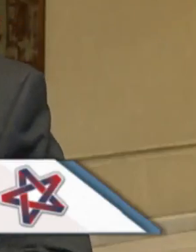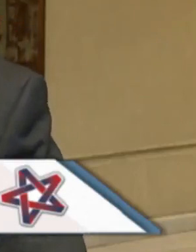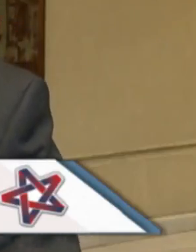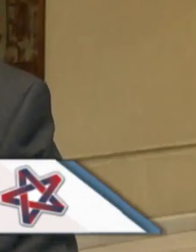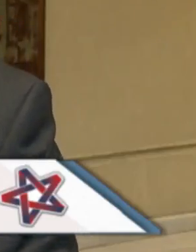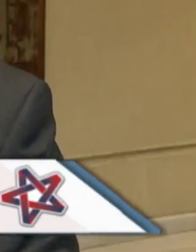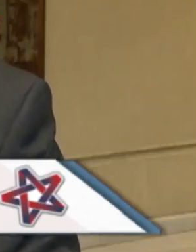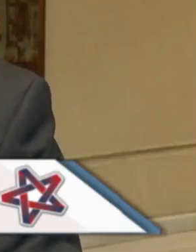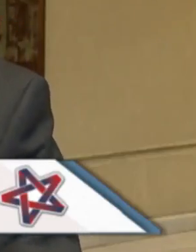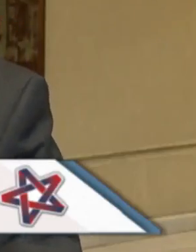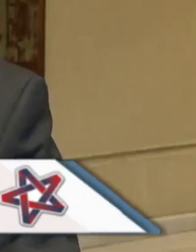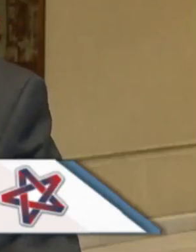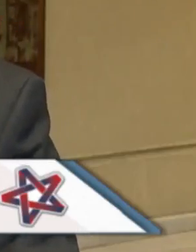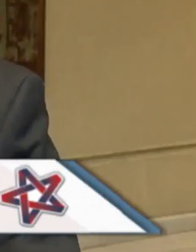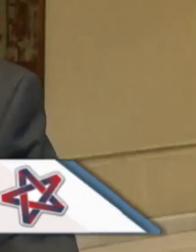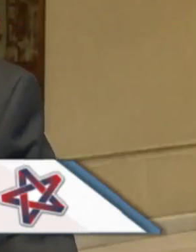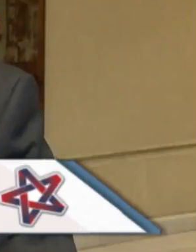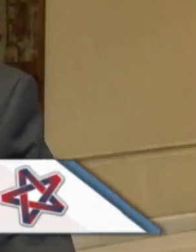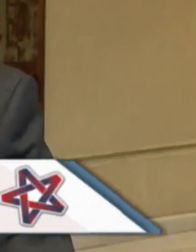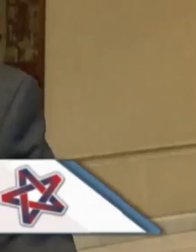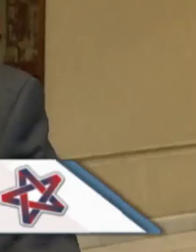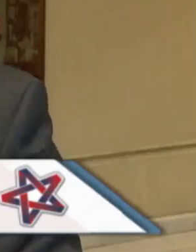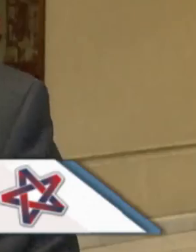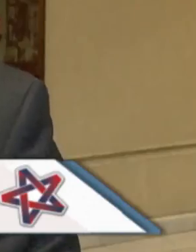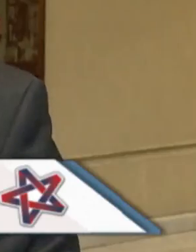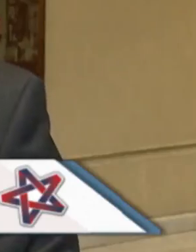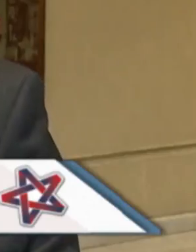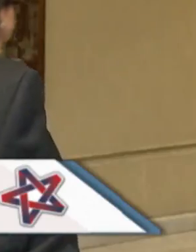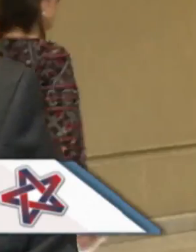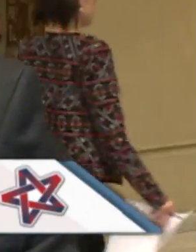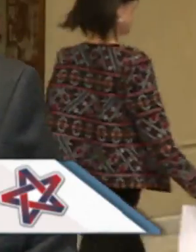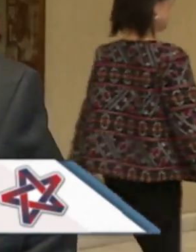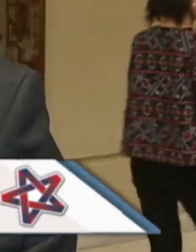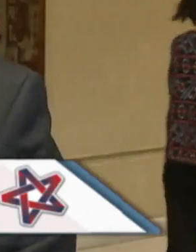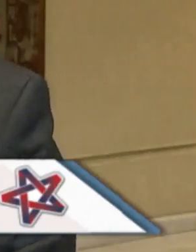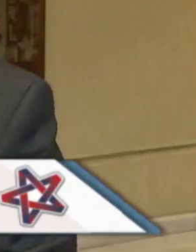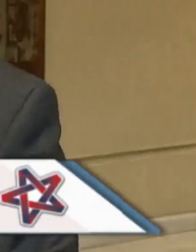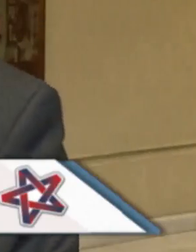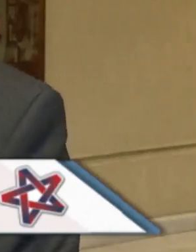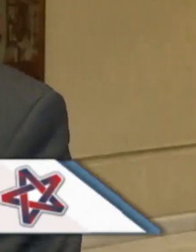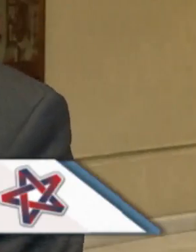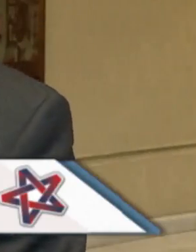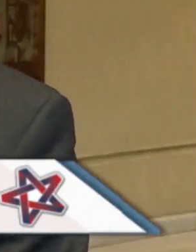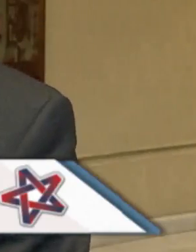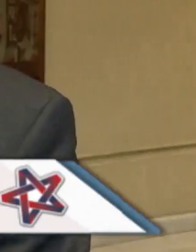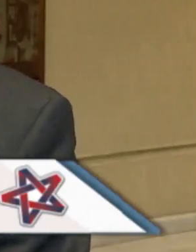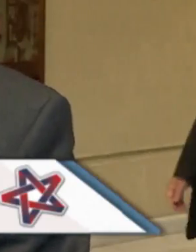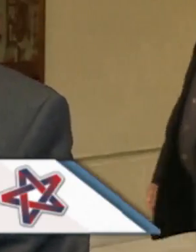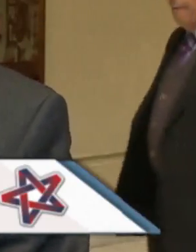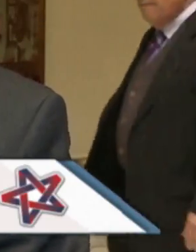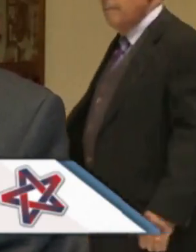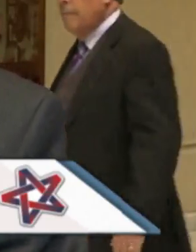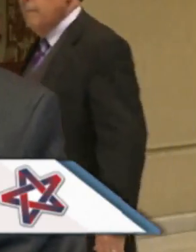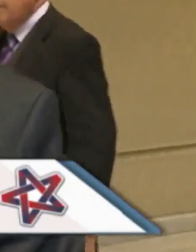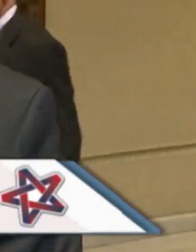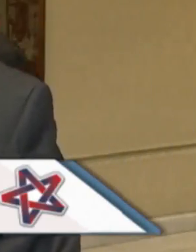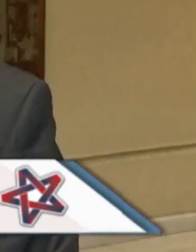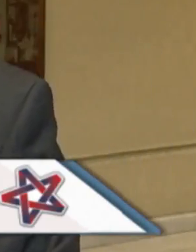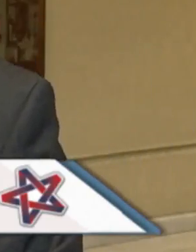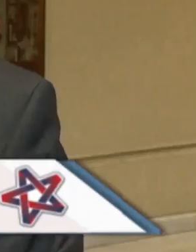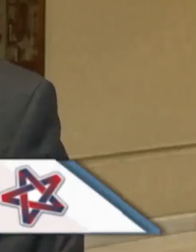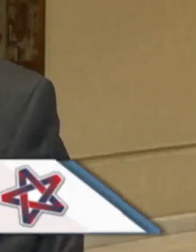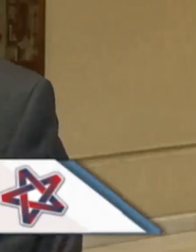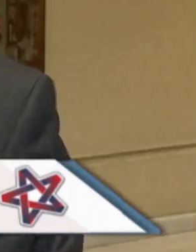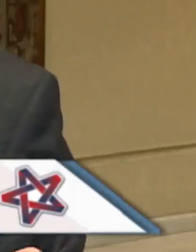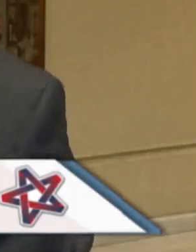eso no va a poder ser y se va a entender que ese aviso no existe y es el en este caso el propietario del estacionamiento el que